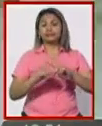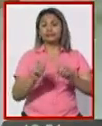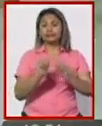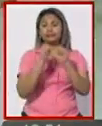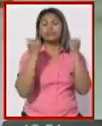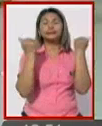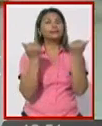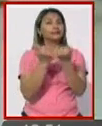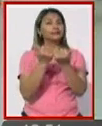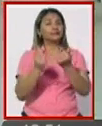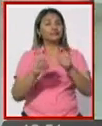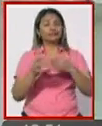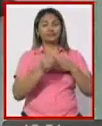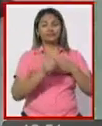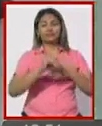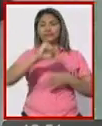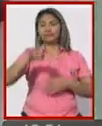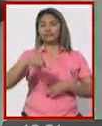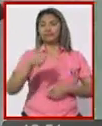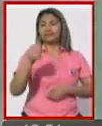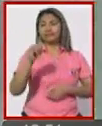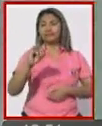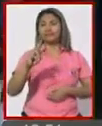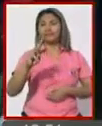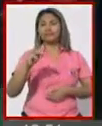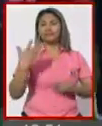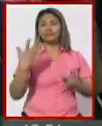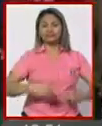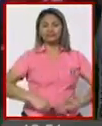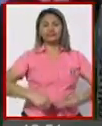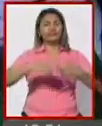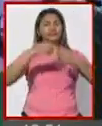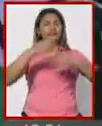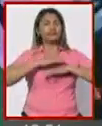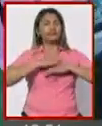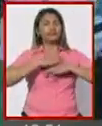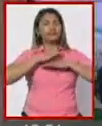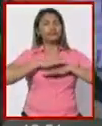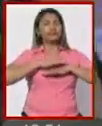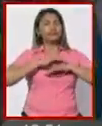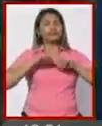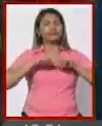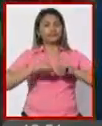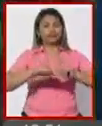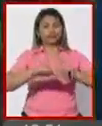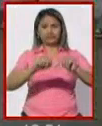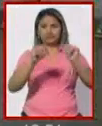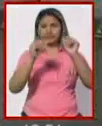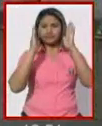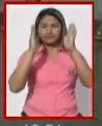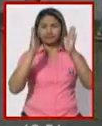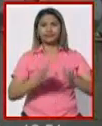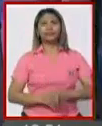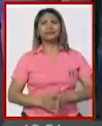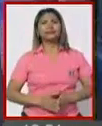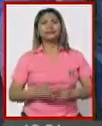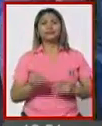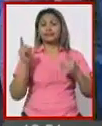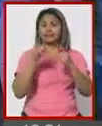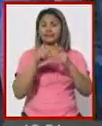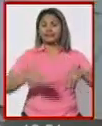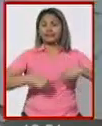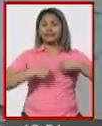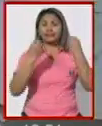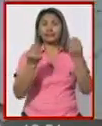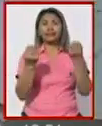las asociaciones dirigidas por Jaime Flores han levantado sus medidas de presión, pero se mantienen en estado de emergencia hasta que se